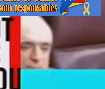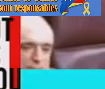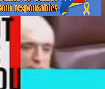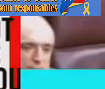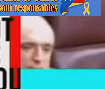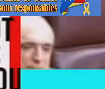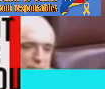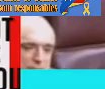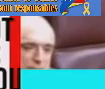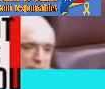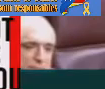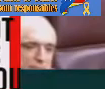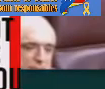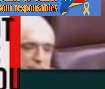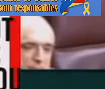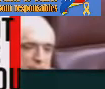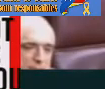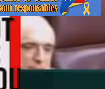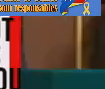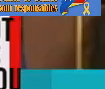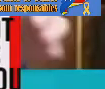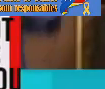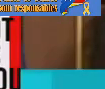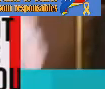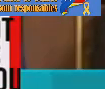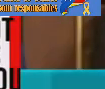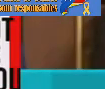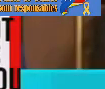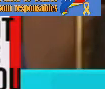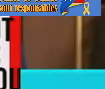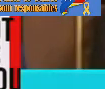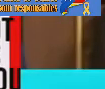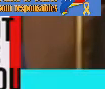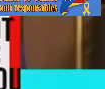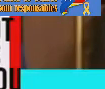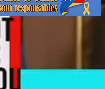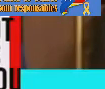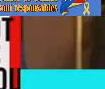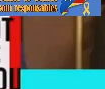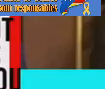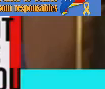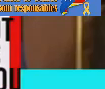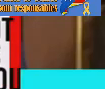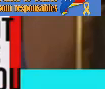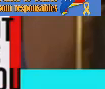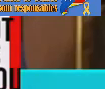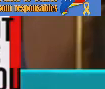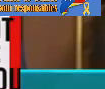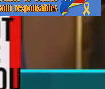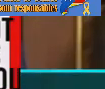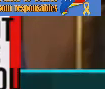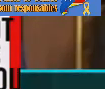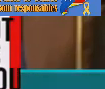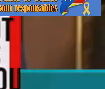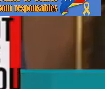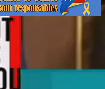de si va a haber horarios, es decir, cuánto se puede uno alejar de casa, si vas andando lo mismo que